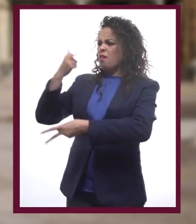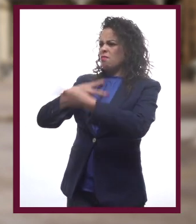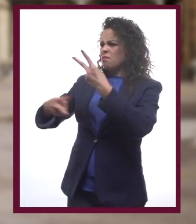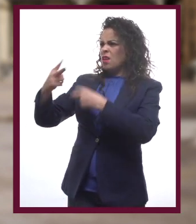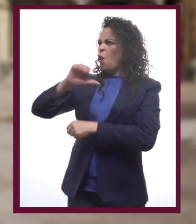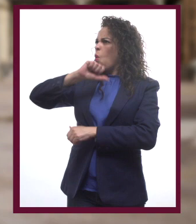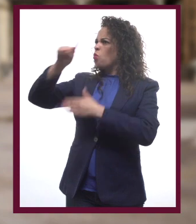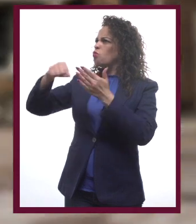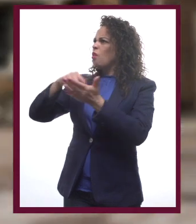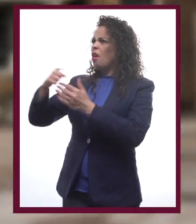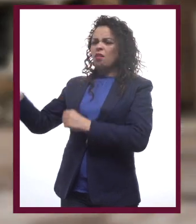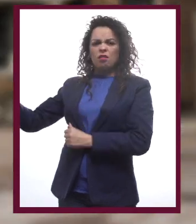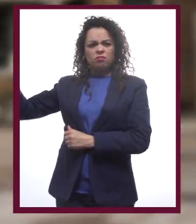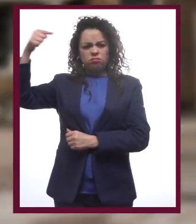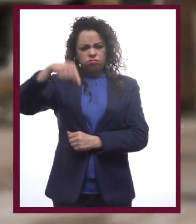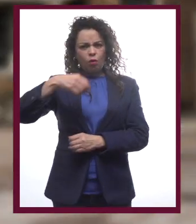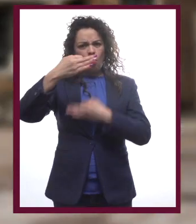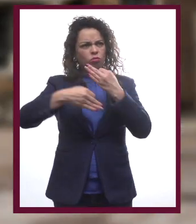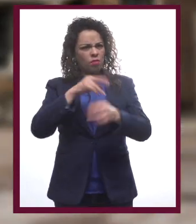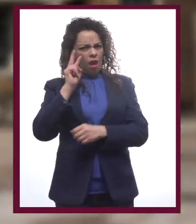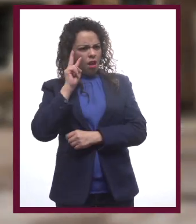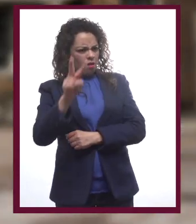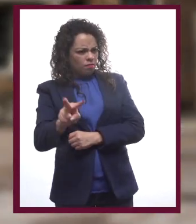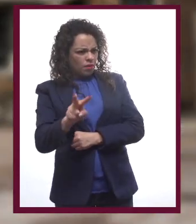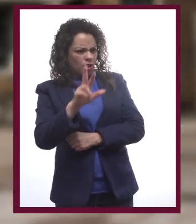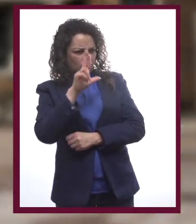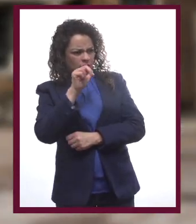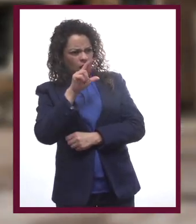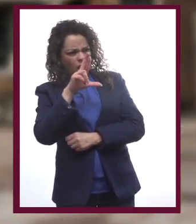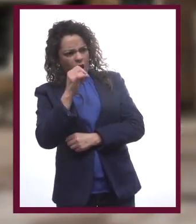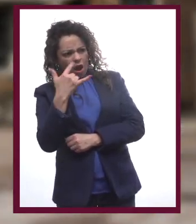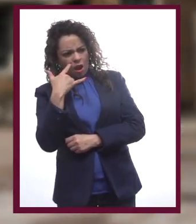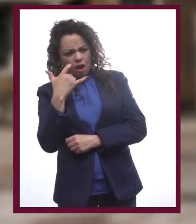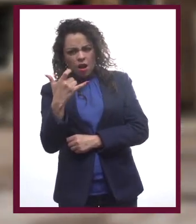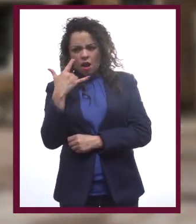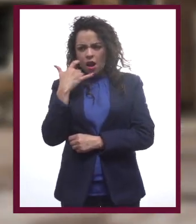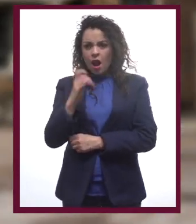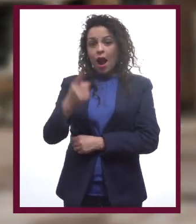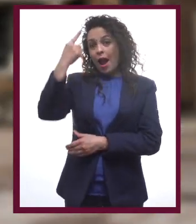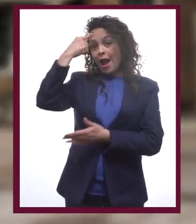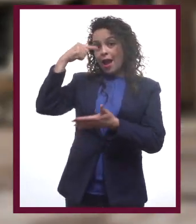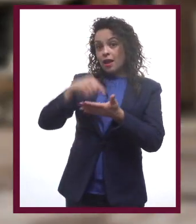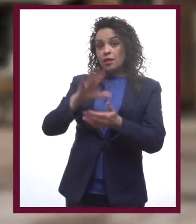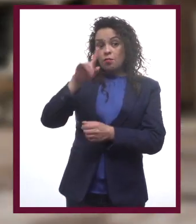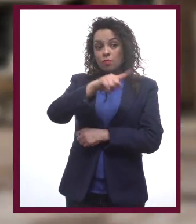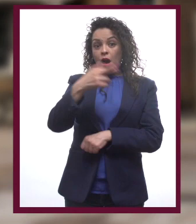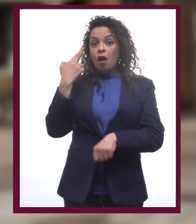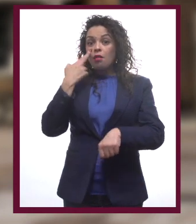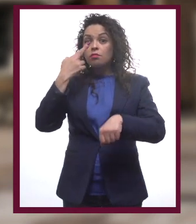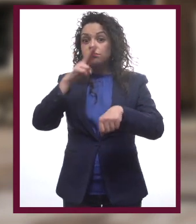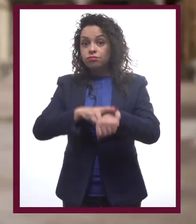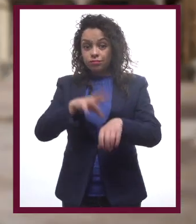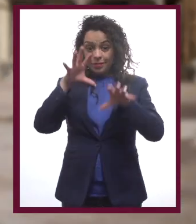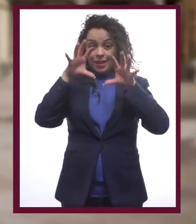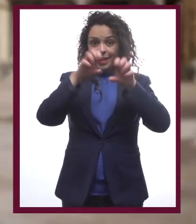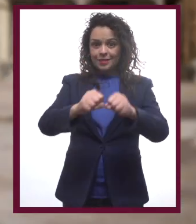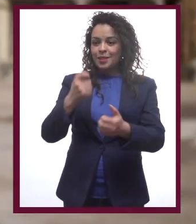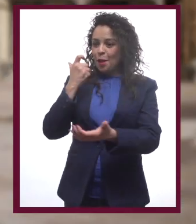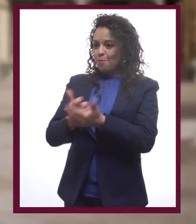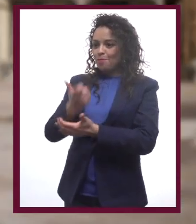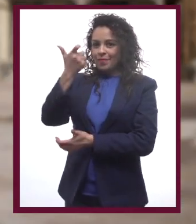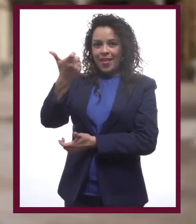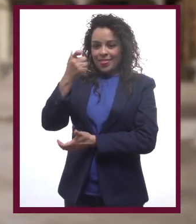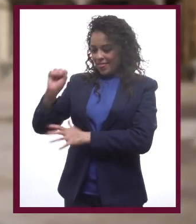forastero. Alguien ha visto un poco sospechoso al desconocido y cree que es el ladrón por el que ofrecen una buena